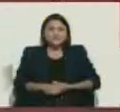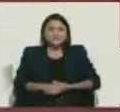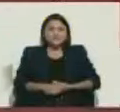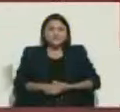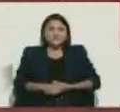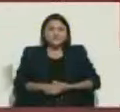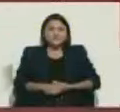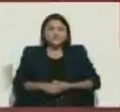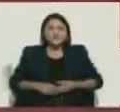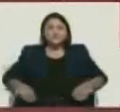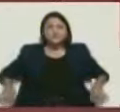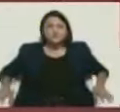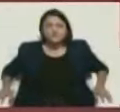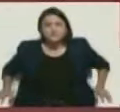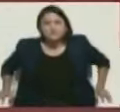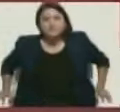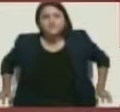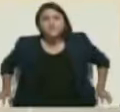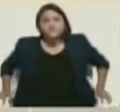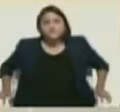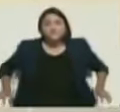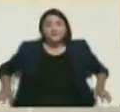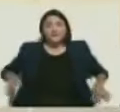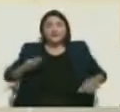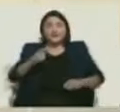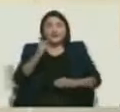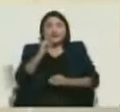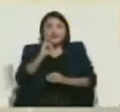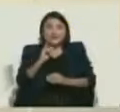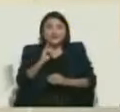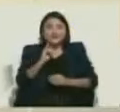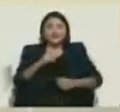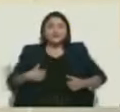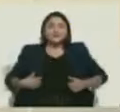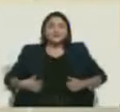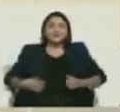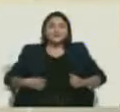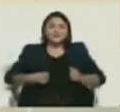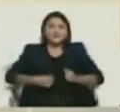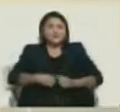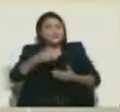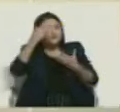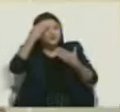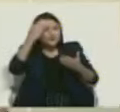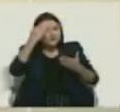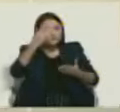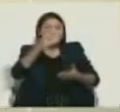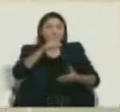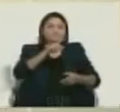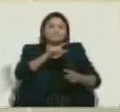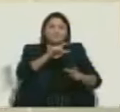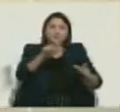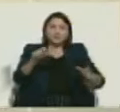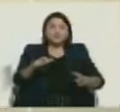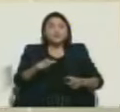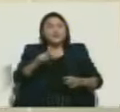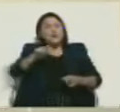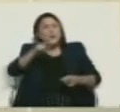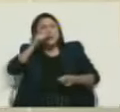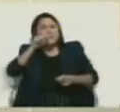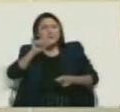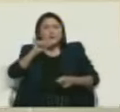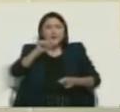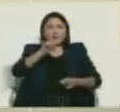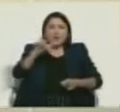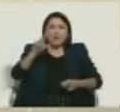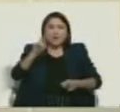Ilene González. Saludos a todos los miembros del partido. Henry Ramos Ayub aseguró que un diálogo con el